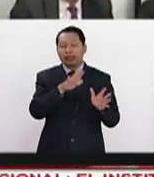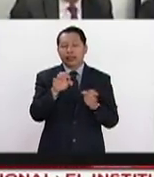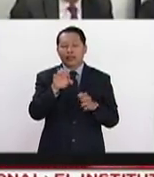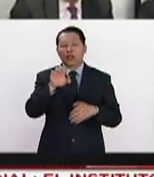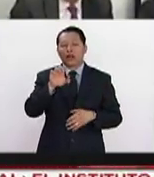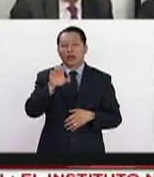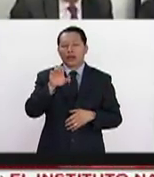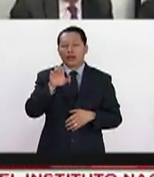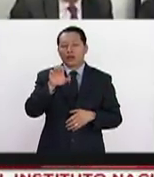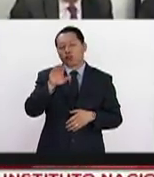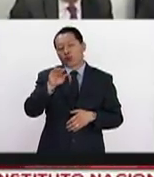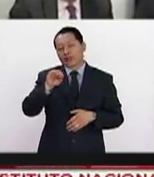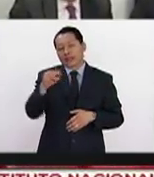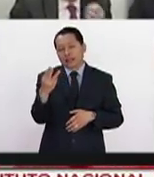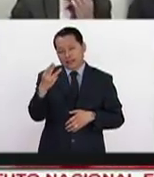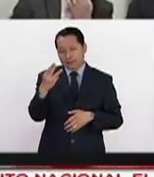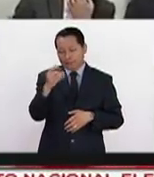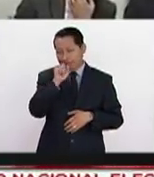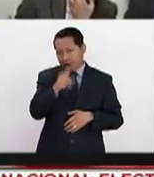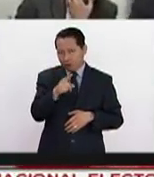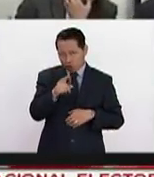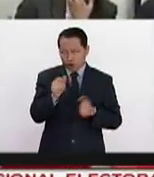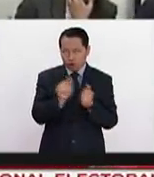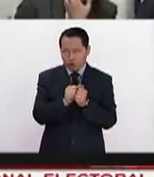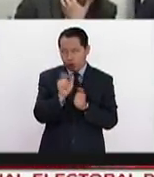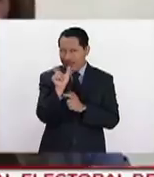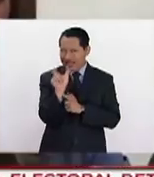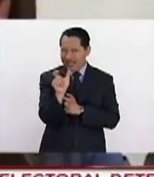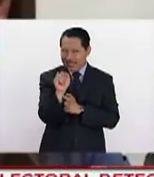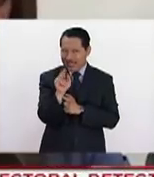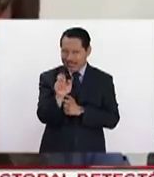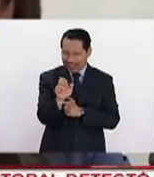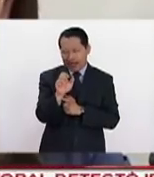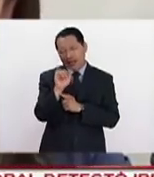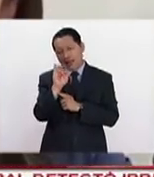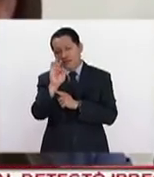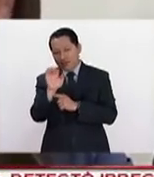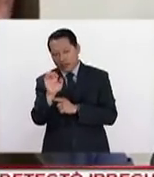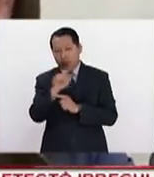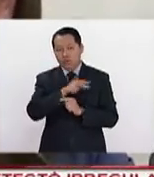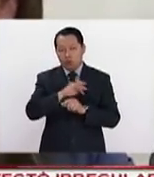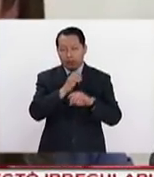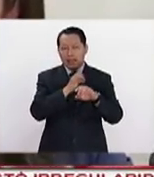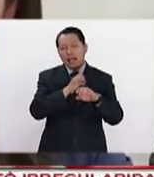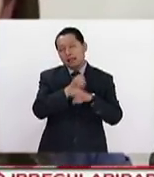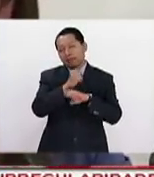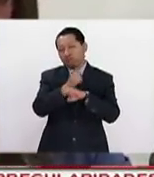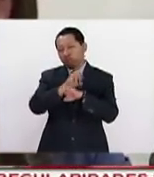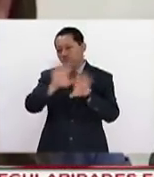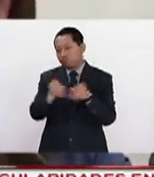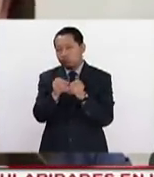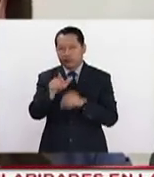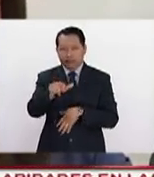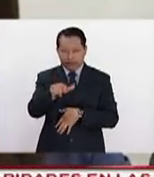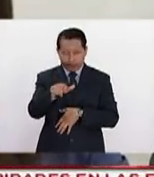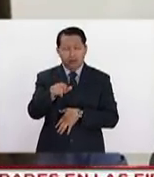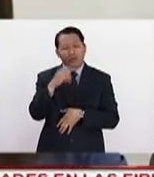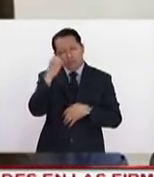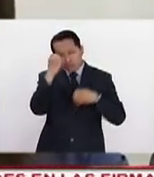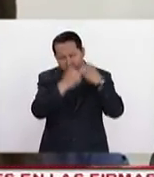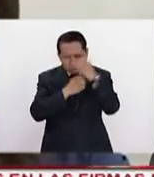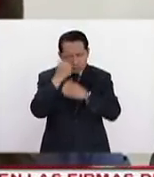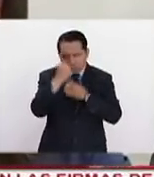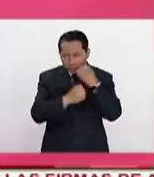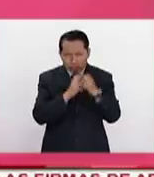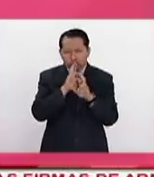866.593 firmas de ciudadanos con credencial de elector vigente y a la mano en al menos 17 estados. Sin embargo, tras un análisis, los resultados fueron